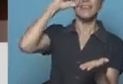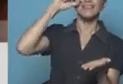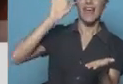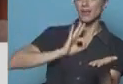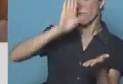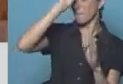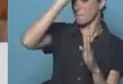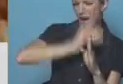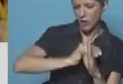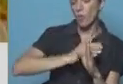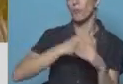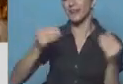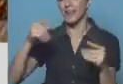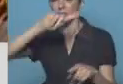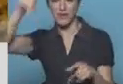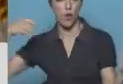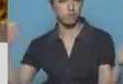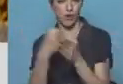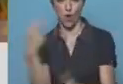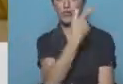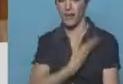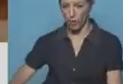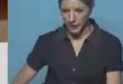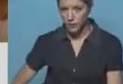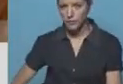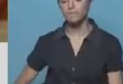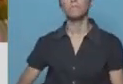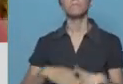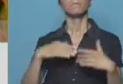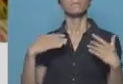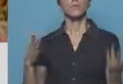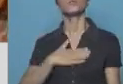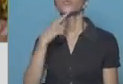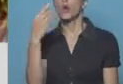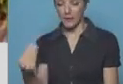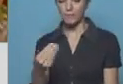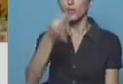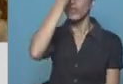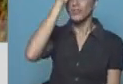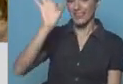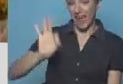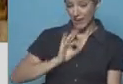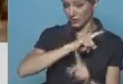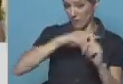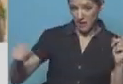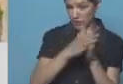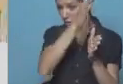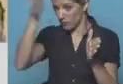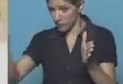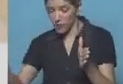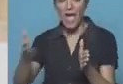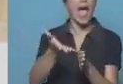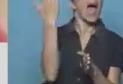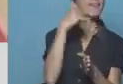vino un golpe de Estado. Entonces, digo que cuando vos tenés 12 años y medio, los chicos que tenían 12 años, que